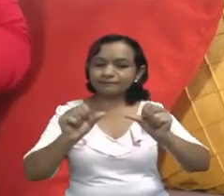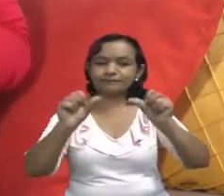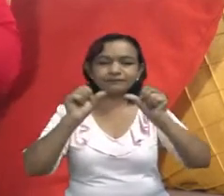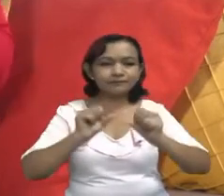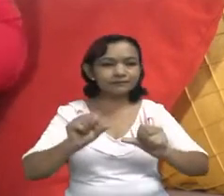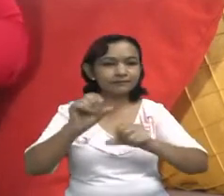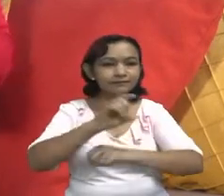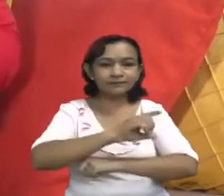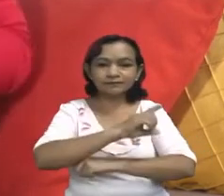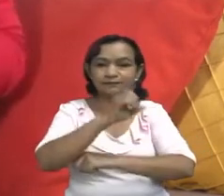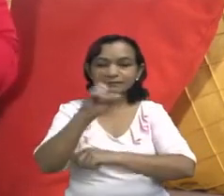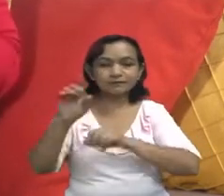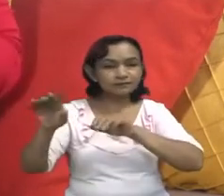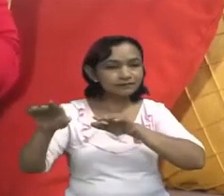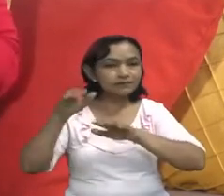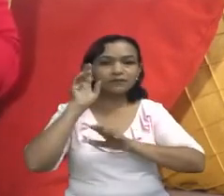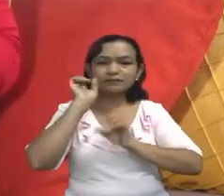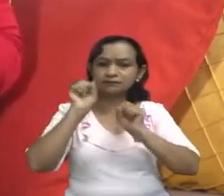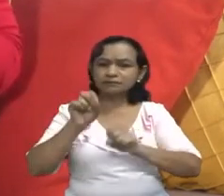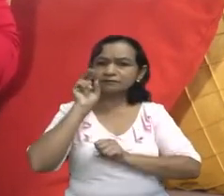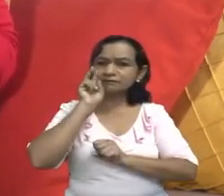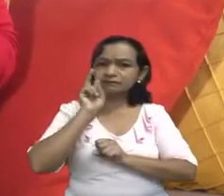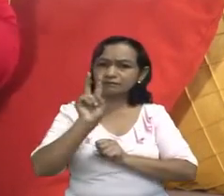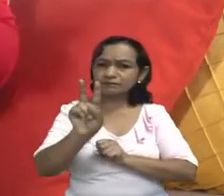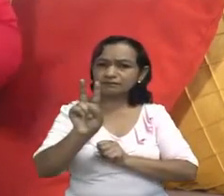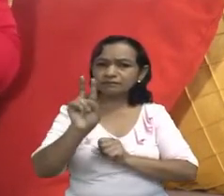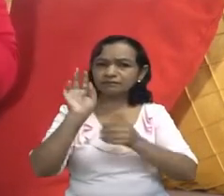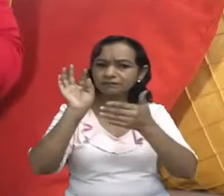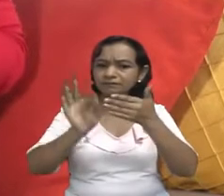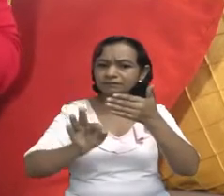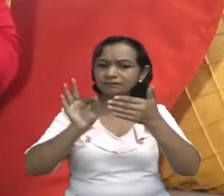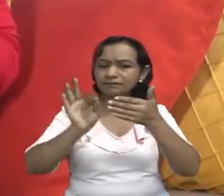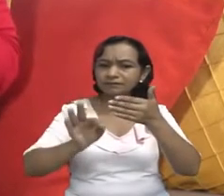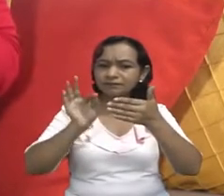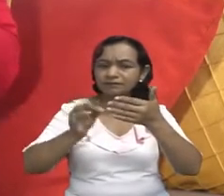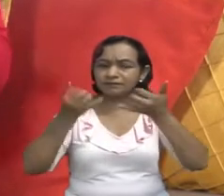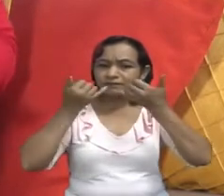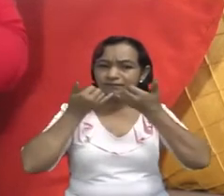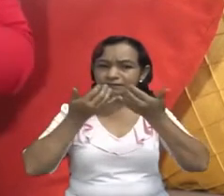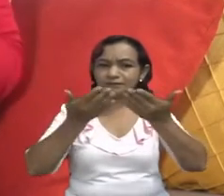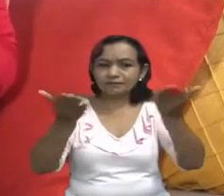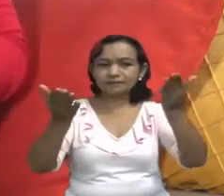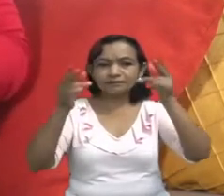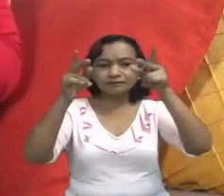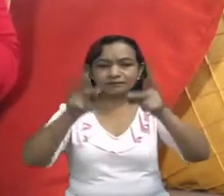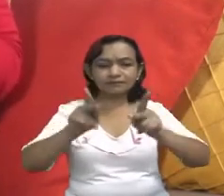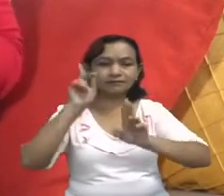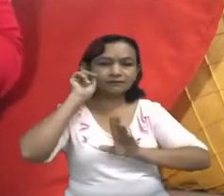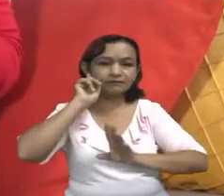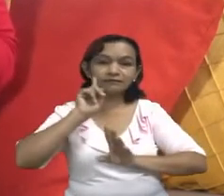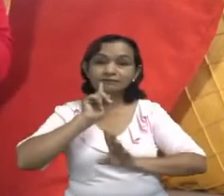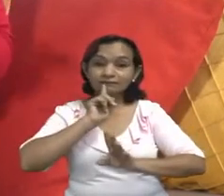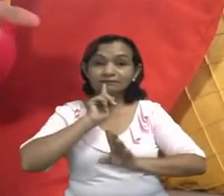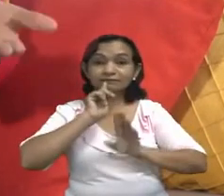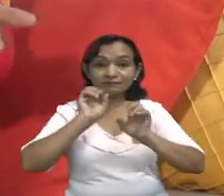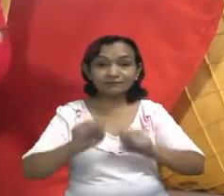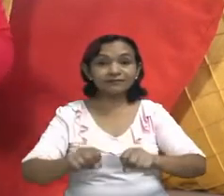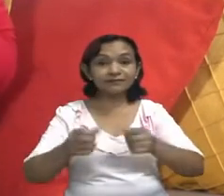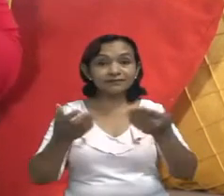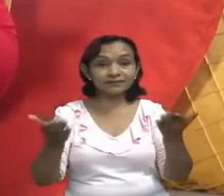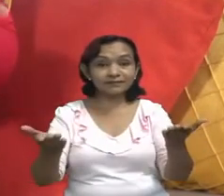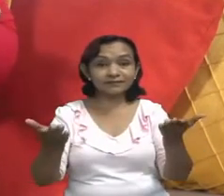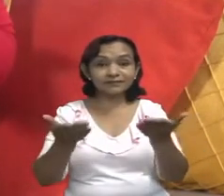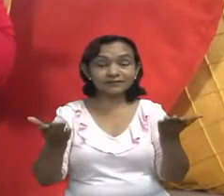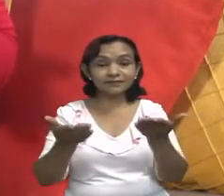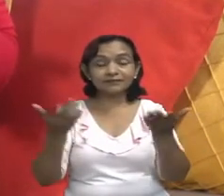día en que usted no pueda ver en la programación esa interpretación, esa información también para las personas sordas y además